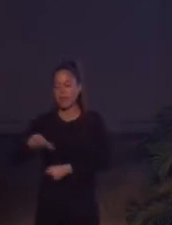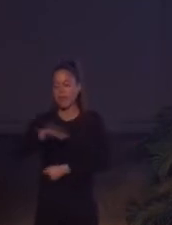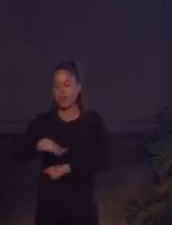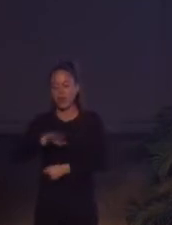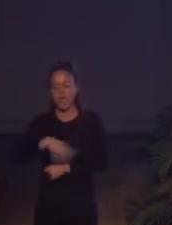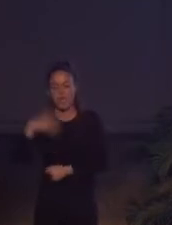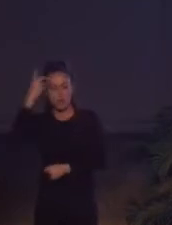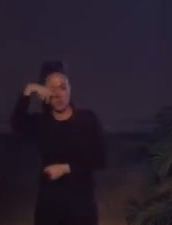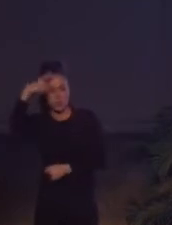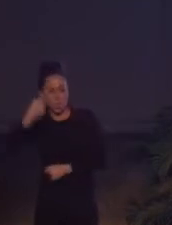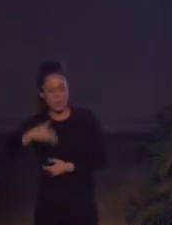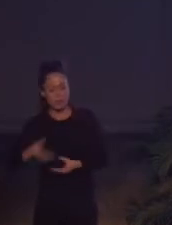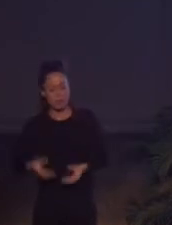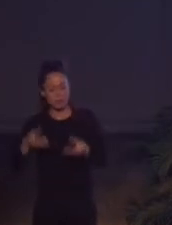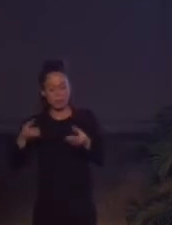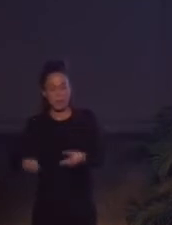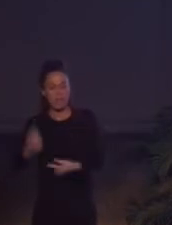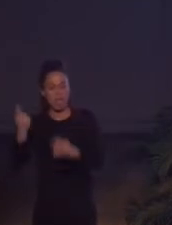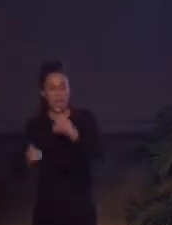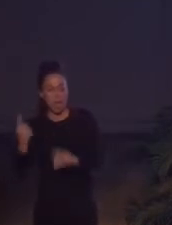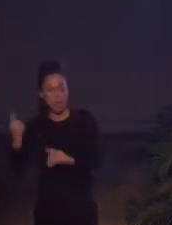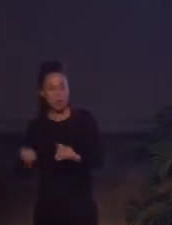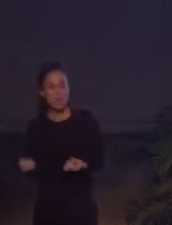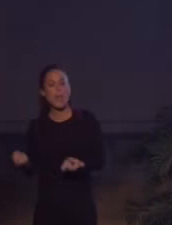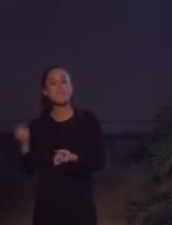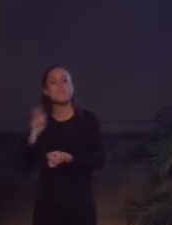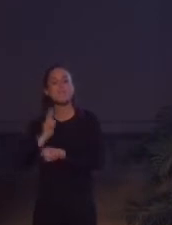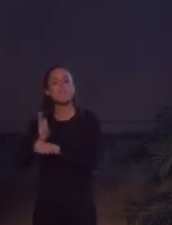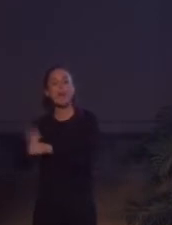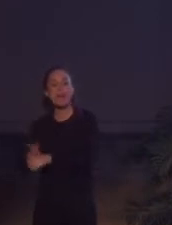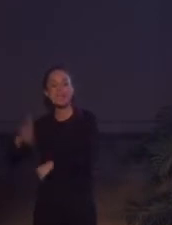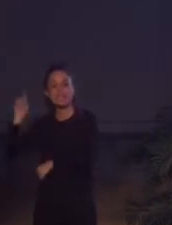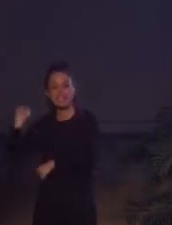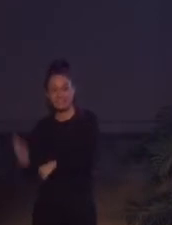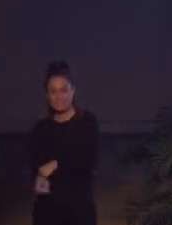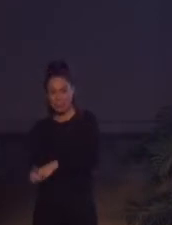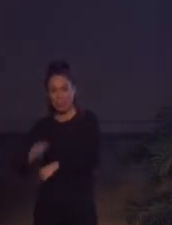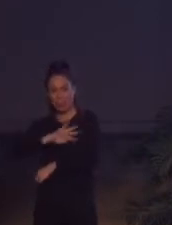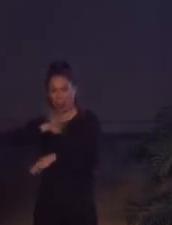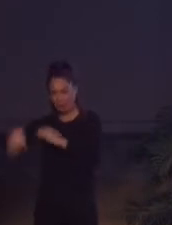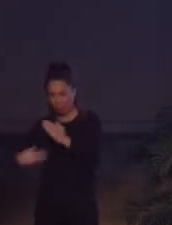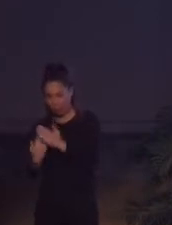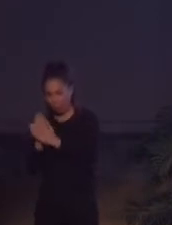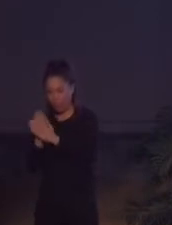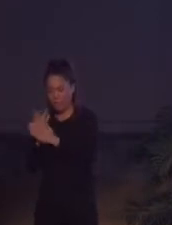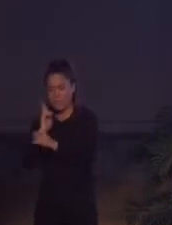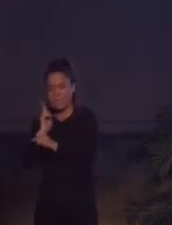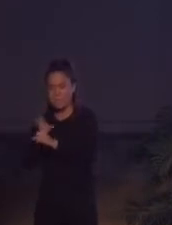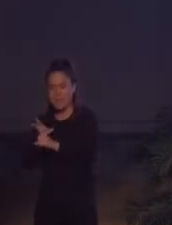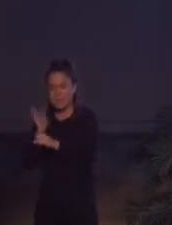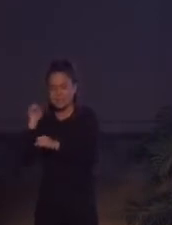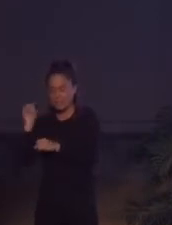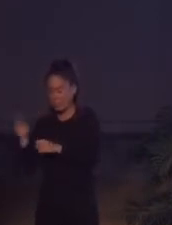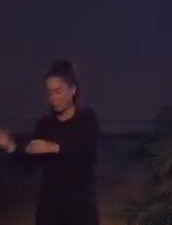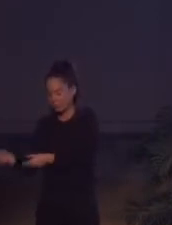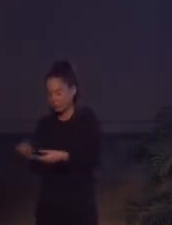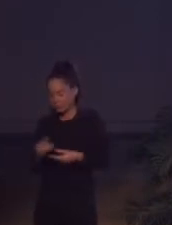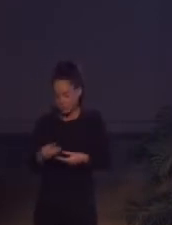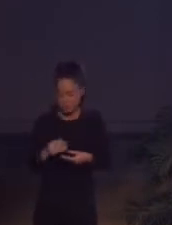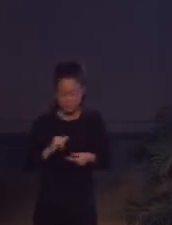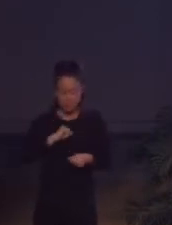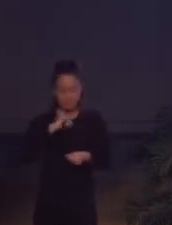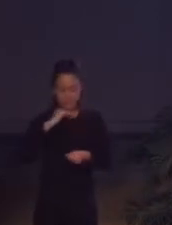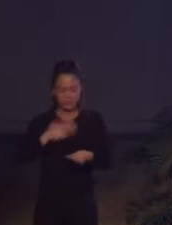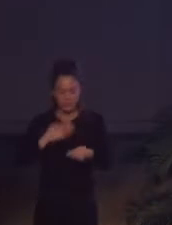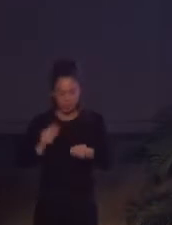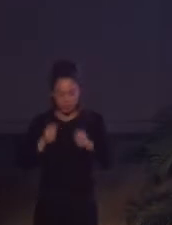asociaciones culturales, incluso dejamos en algunos bares, incluso en algún after. Que a mí me gustaría saber después, la persona que lo hubiese cogido el after al día siguiente, ¿no? ¿Qué